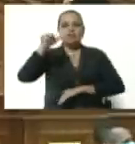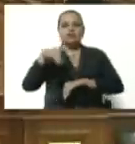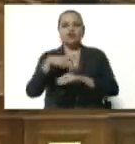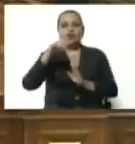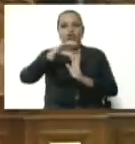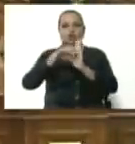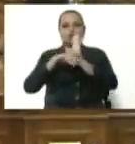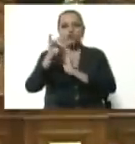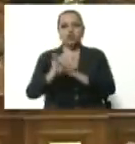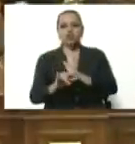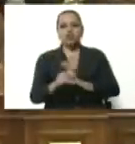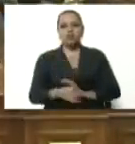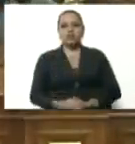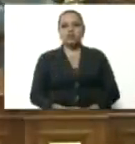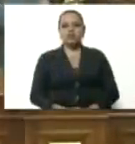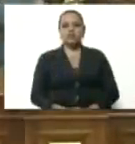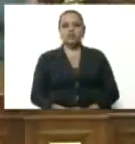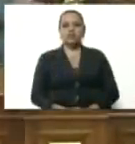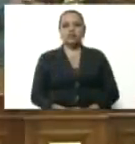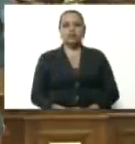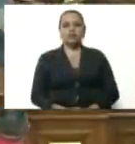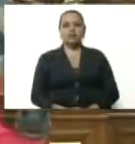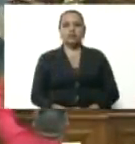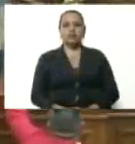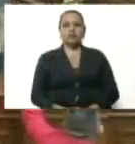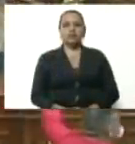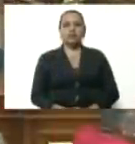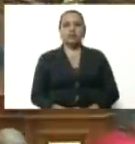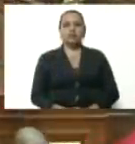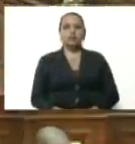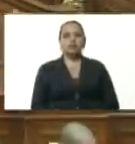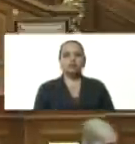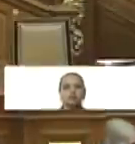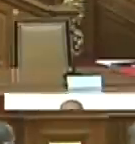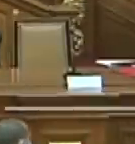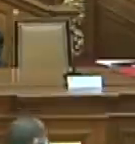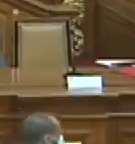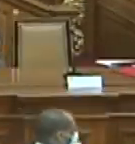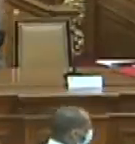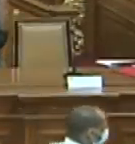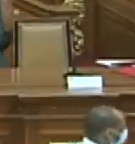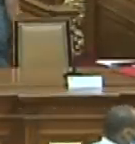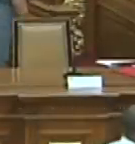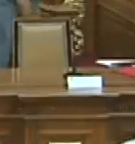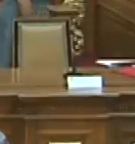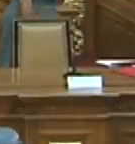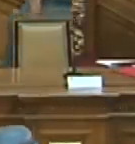Constituyente! ¿Qué pasa, tío?